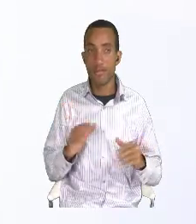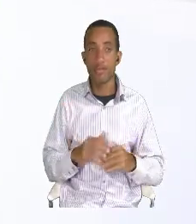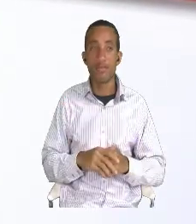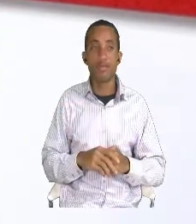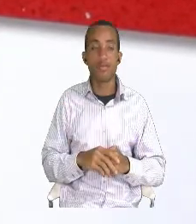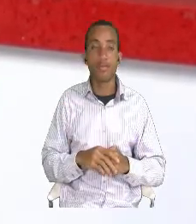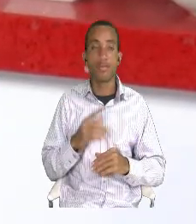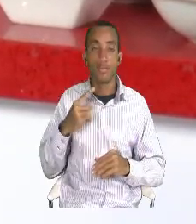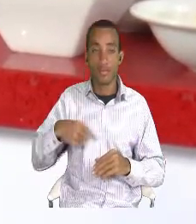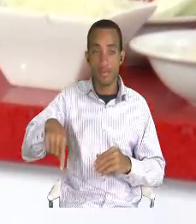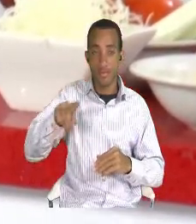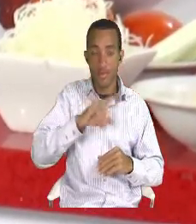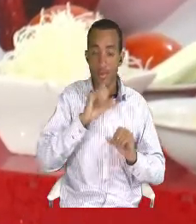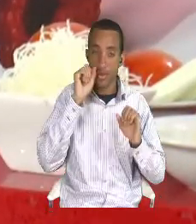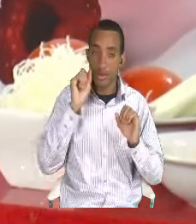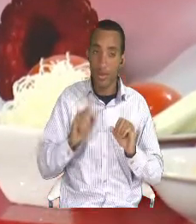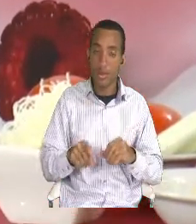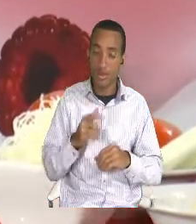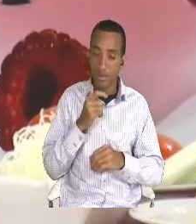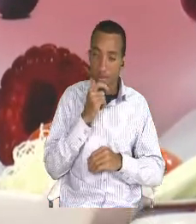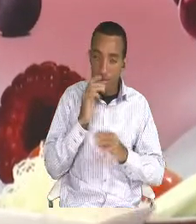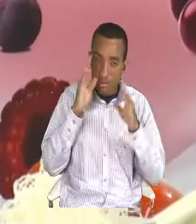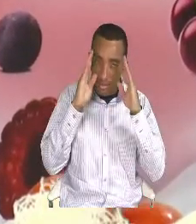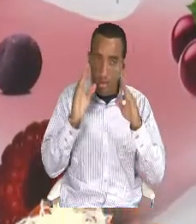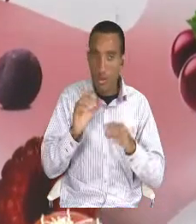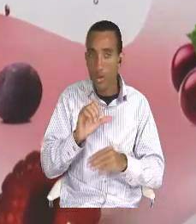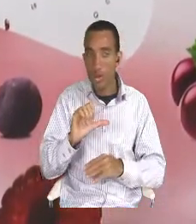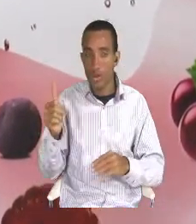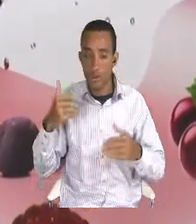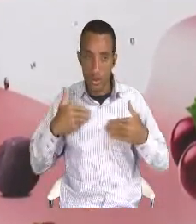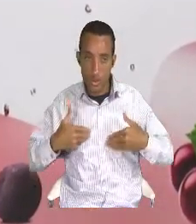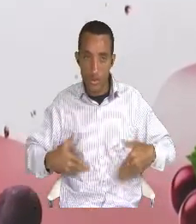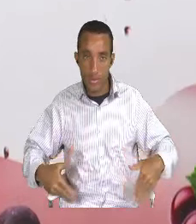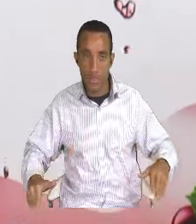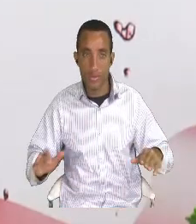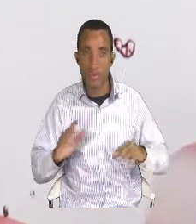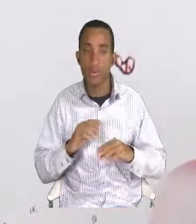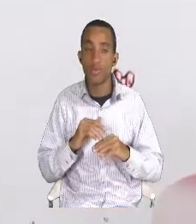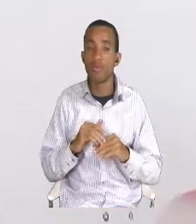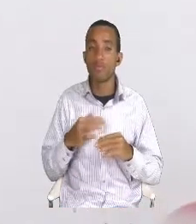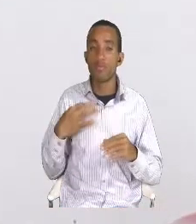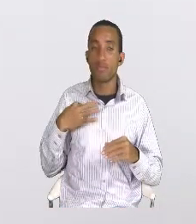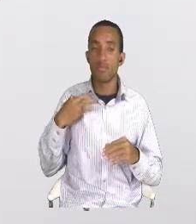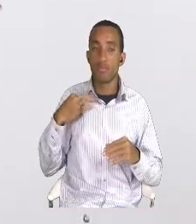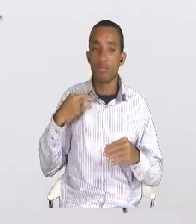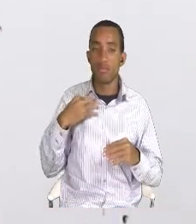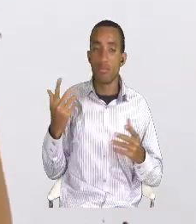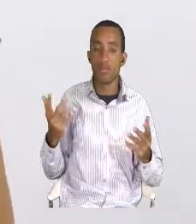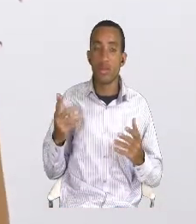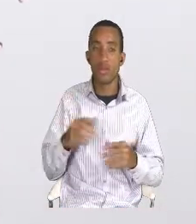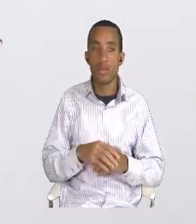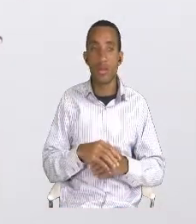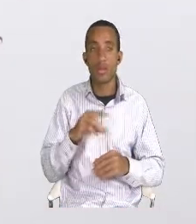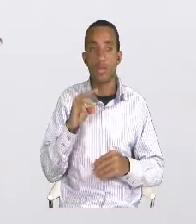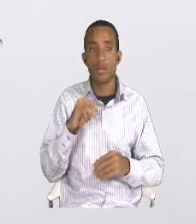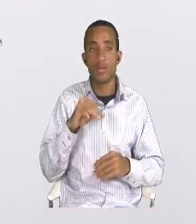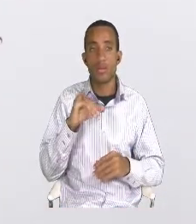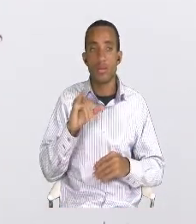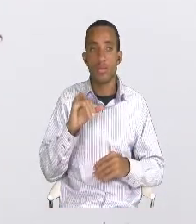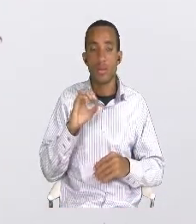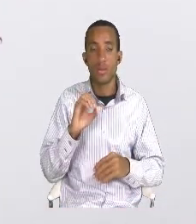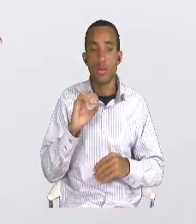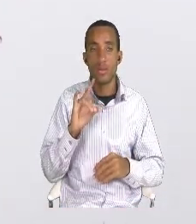que ustedes puedan apreciar este y otros vestidos y otros outfits. Los pueden encontrar precisamente en Miuma Boutique, ubicados en la